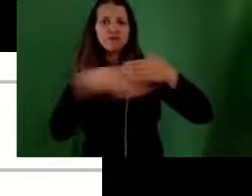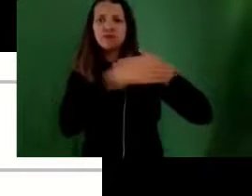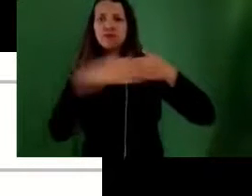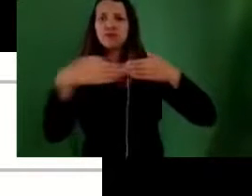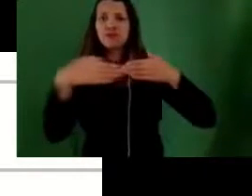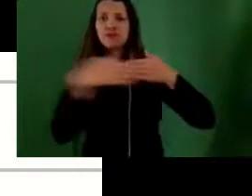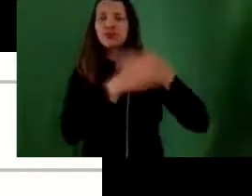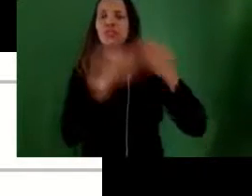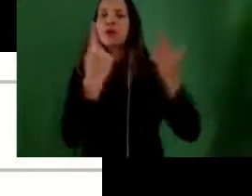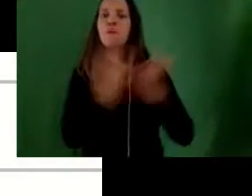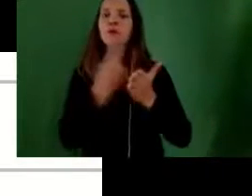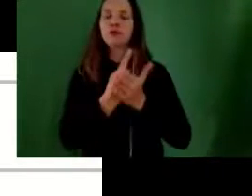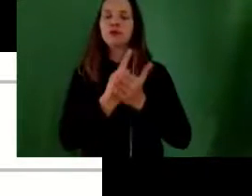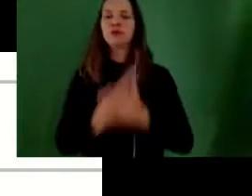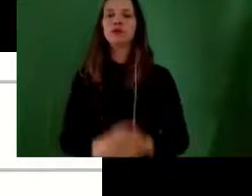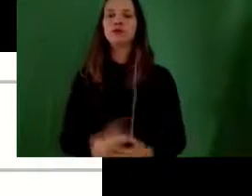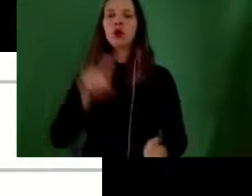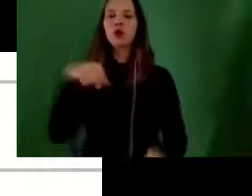La siguiente, por favor.